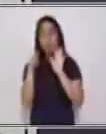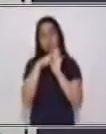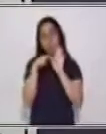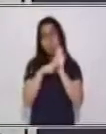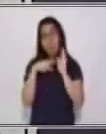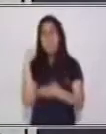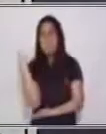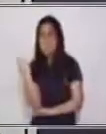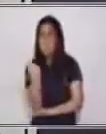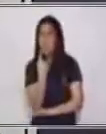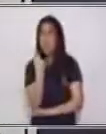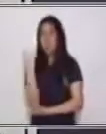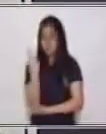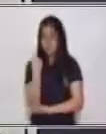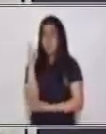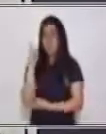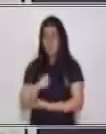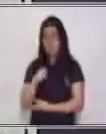Identifiquemos entonces.